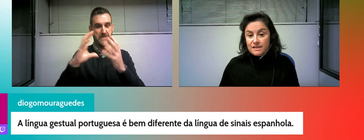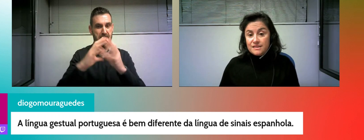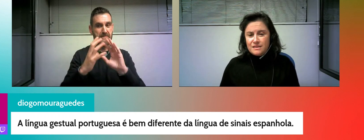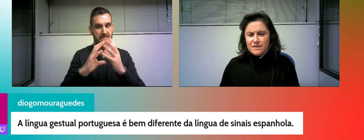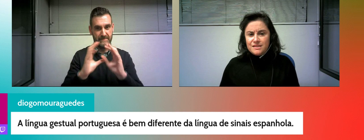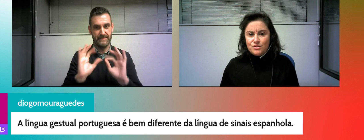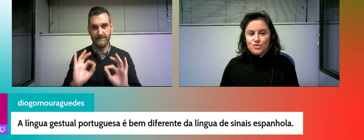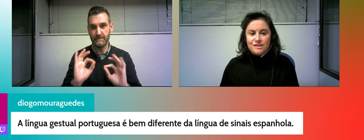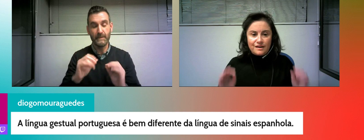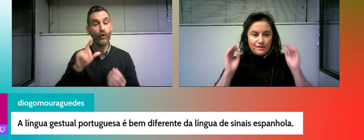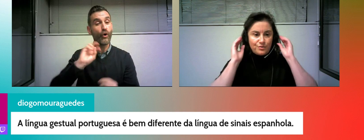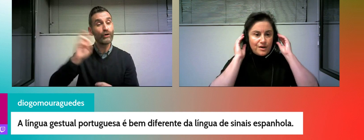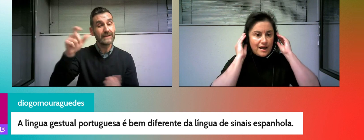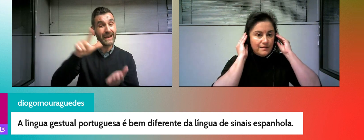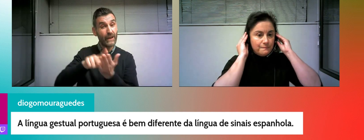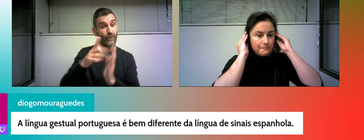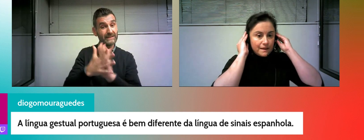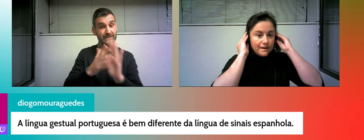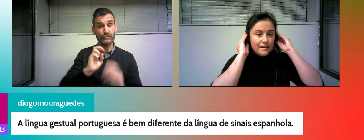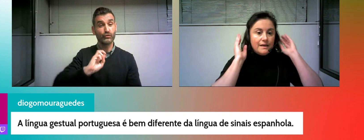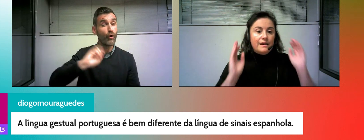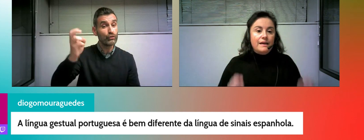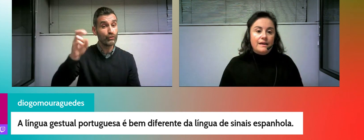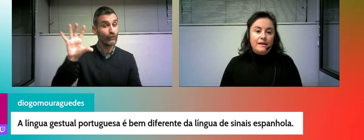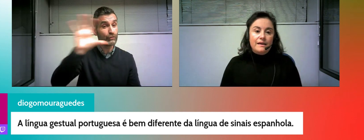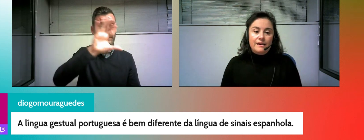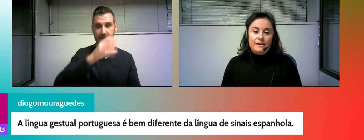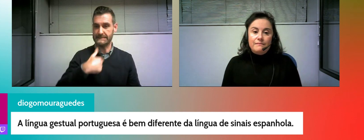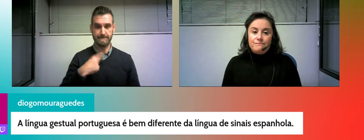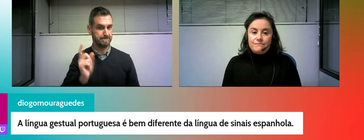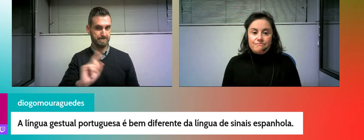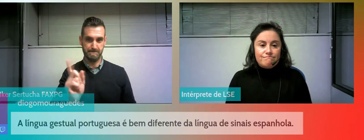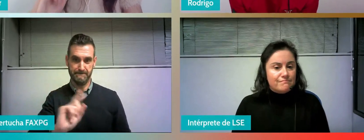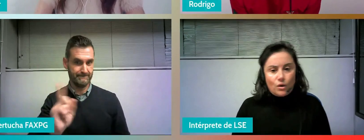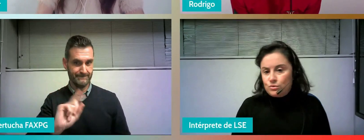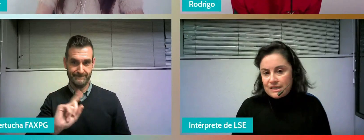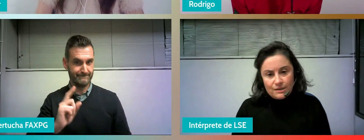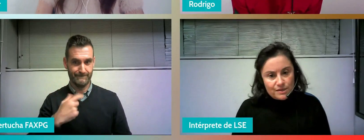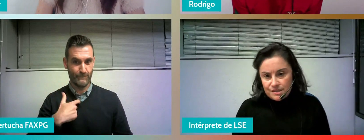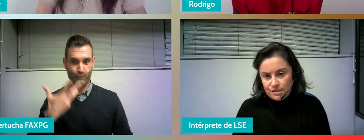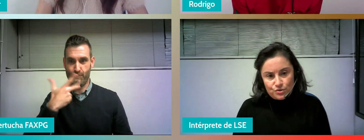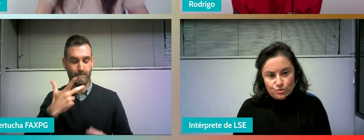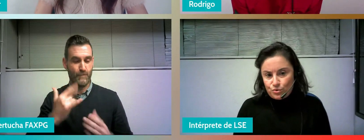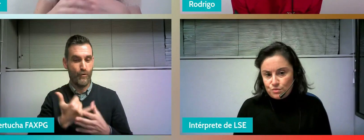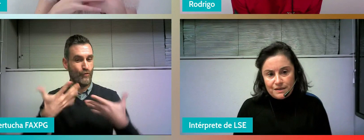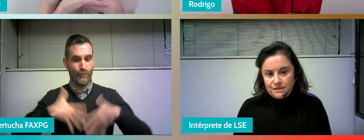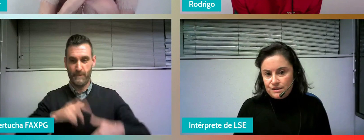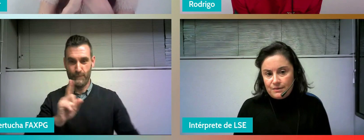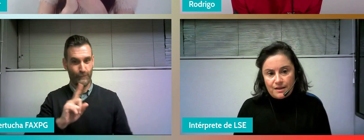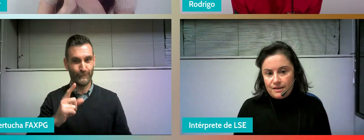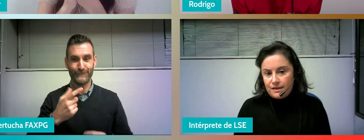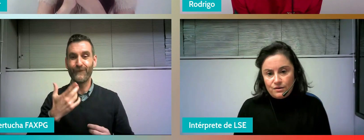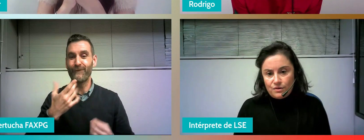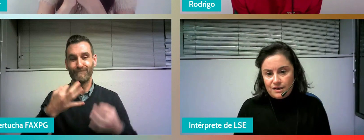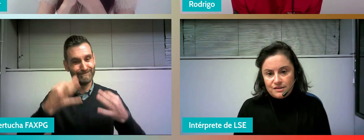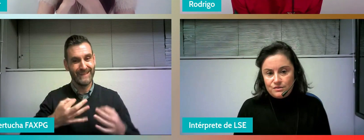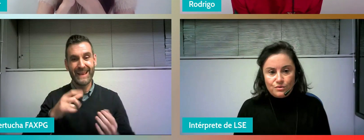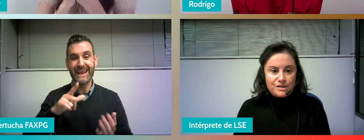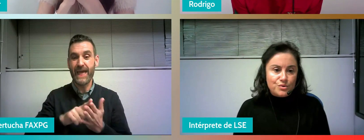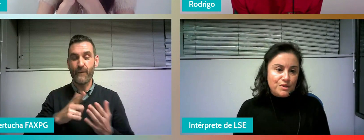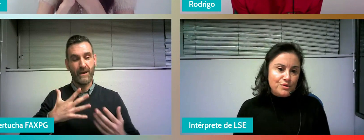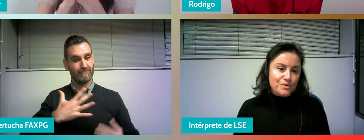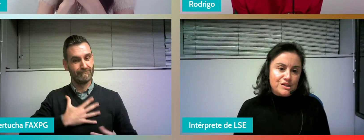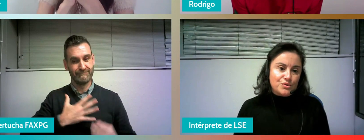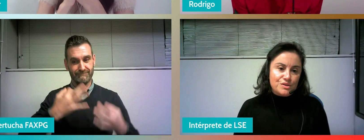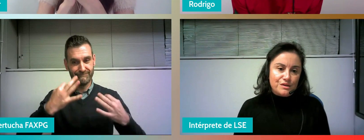en CSI, en Sistema de Signos Internacional. Ajá. Claro. outras linguas de signos de outros países, a verdade é que